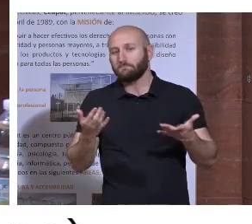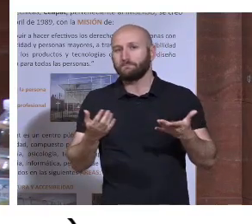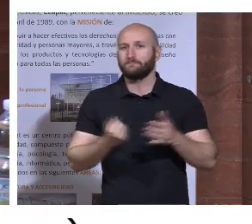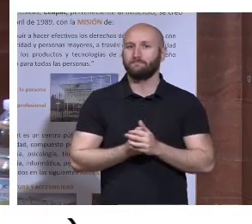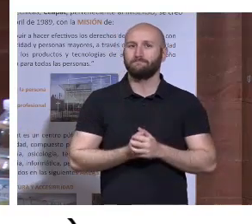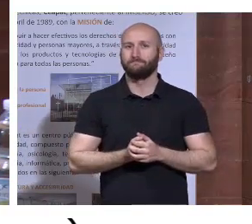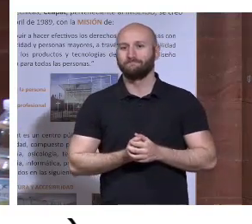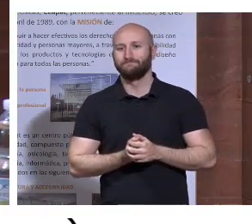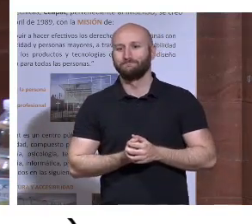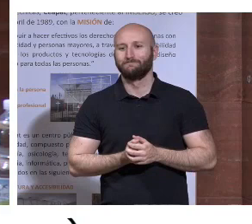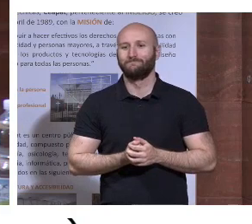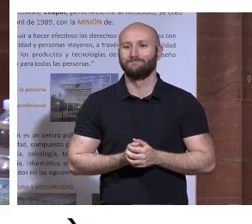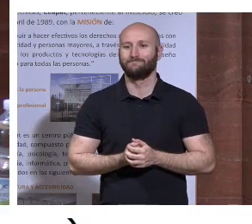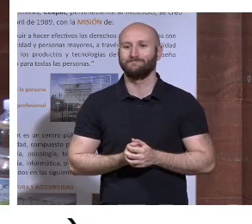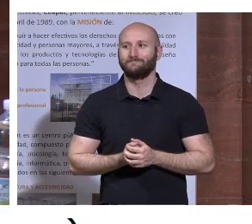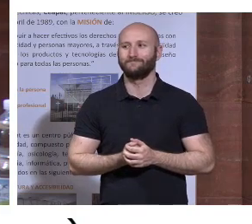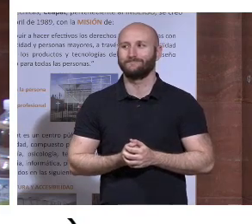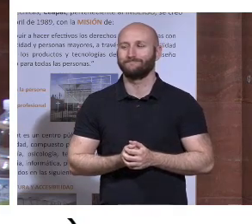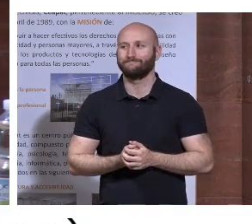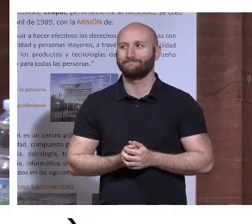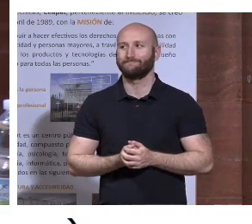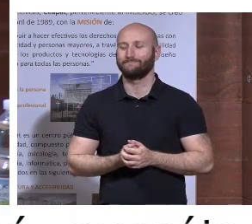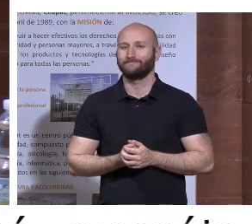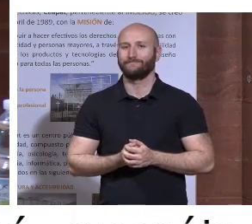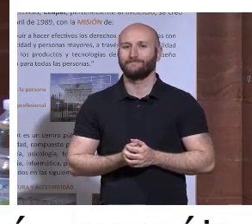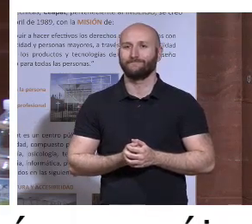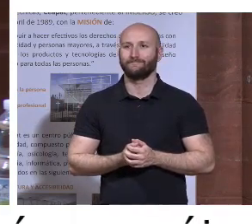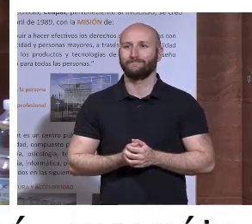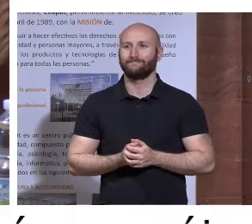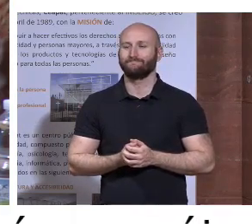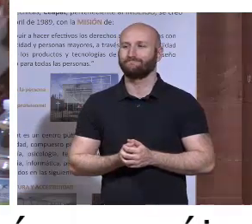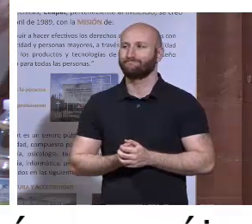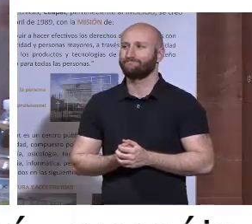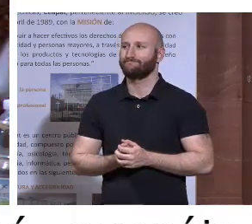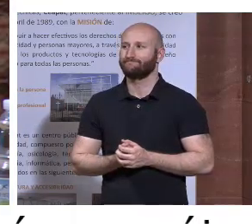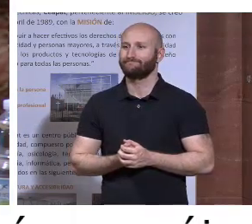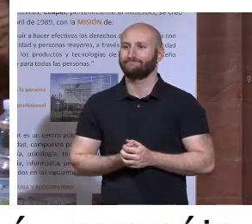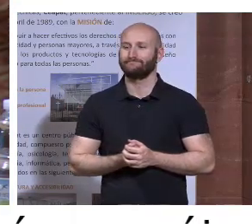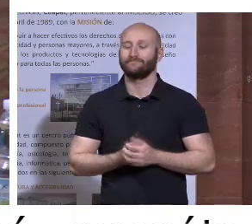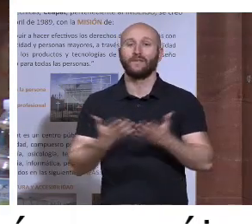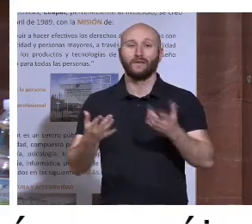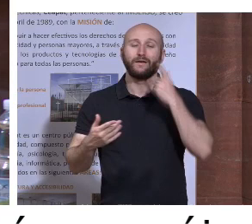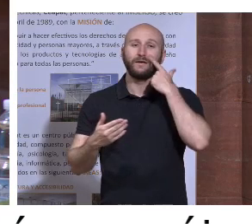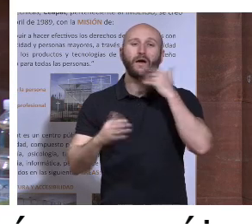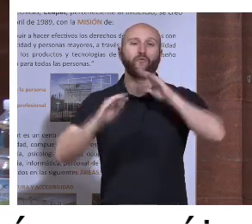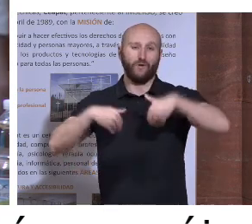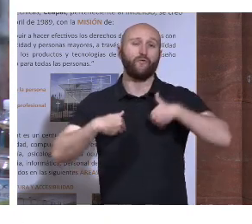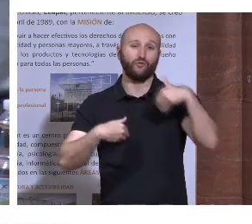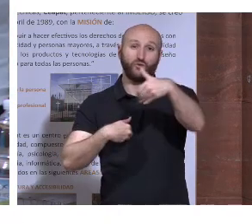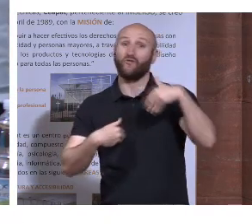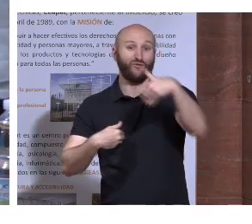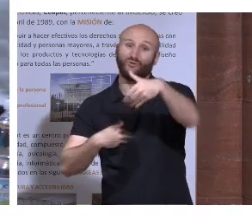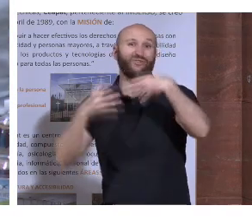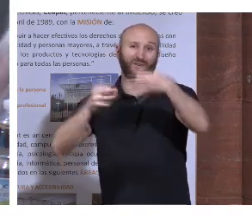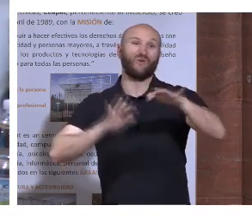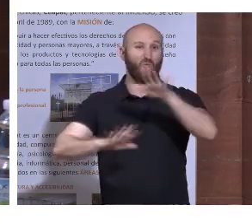no sé, ¿queréis empezar otro? Yo retomo el futuro. Te dejamos cerrar luego. El futuro siempre es complicado, o sea